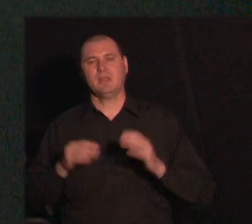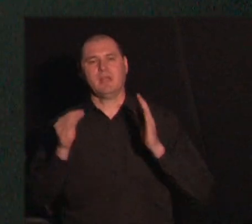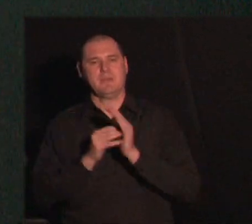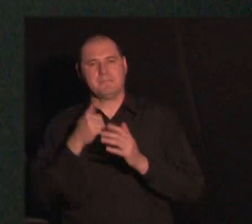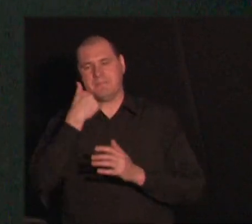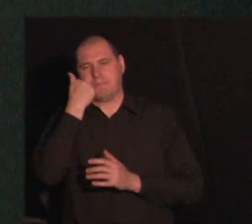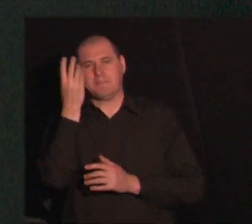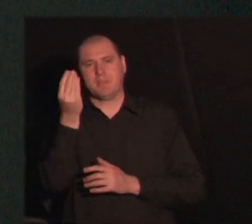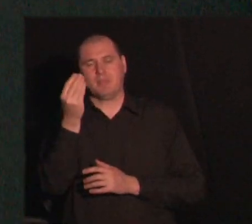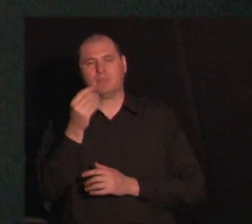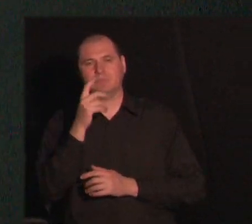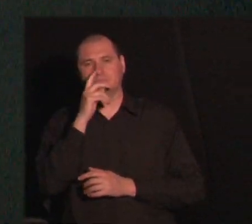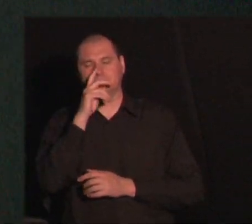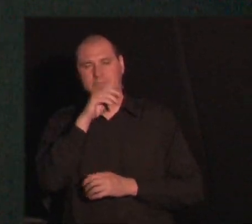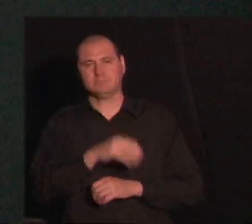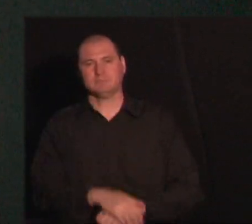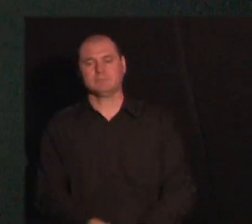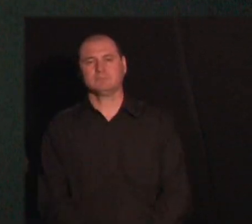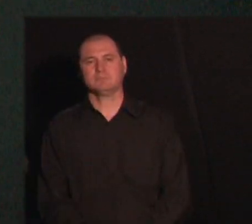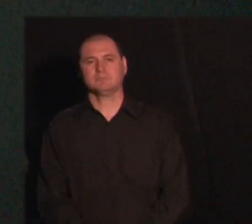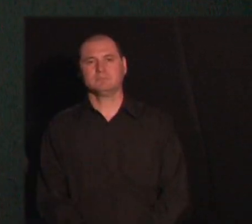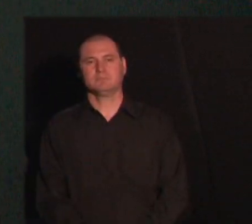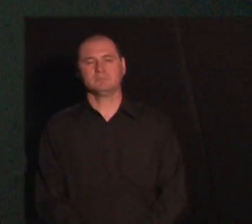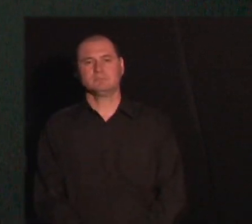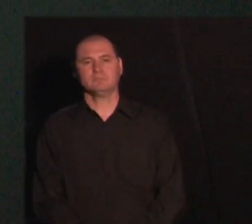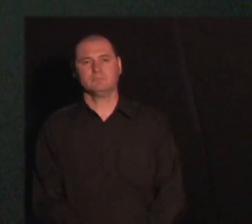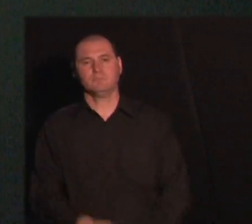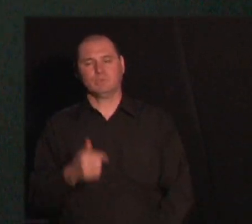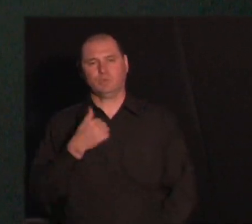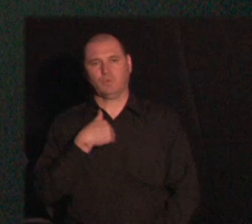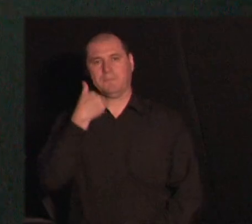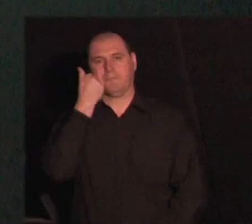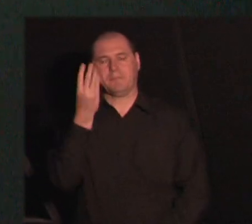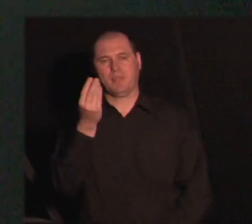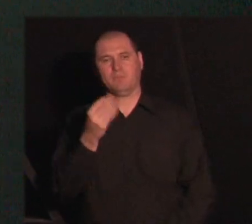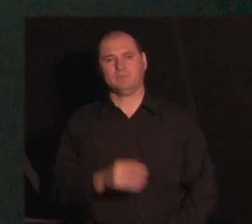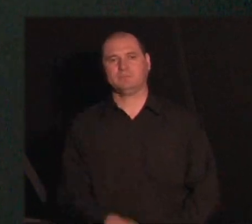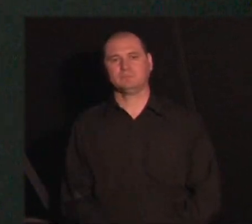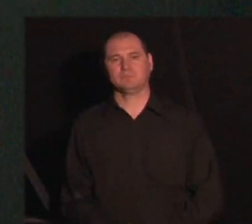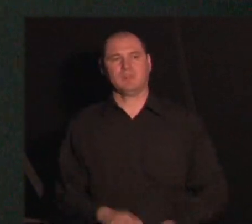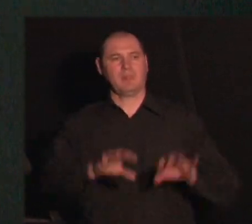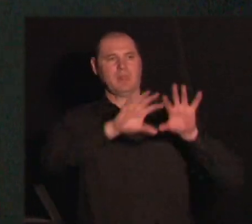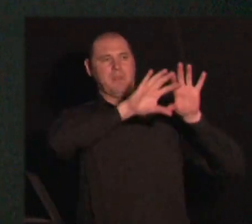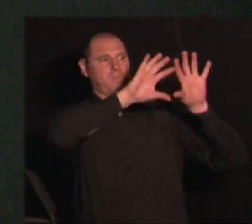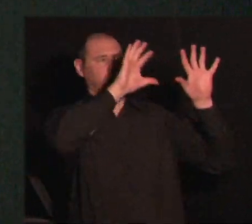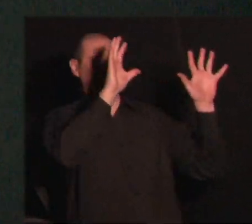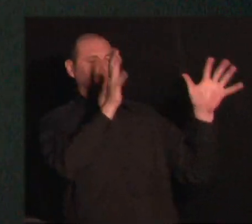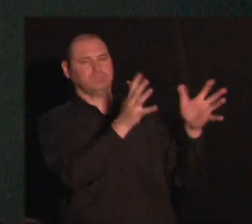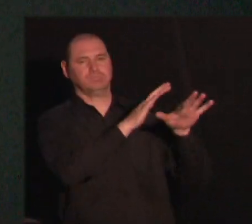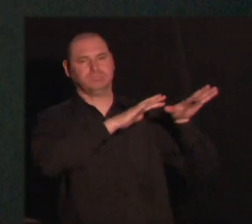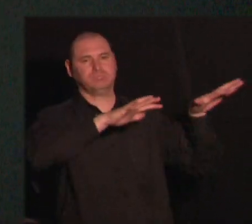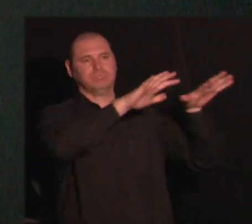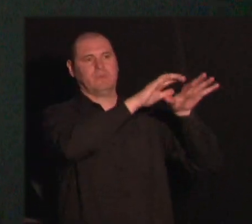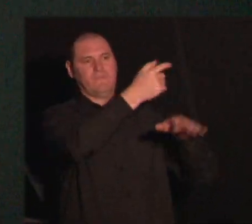miedo, como decía el compañero, porque yo tenía miedo. Tenía miedo del mundo, de estar